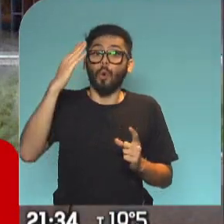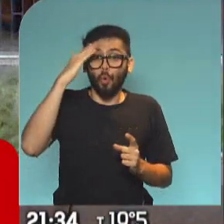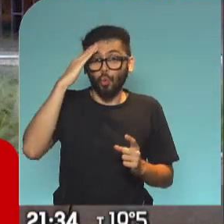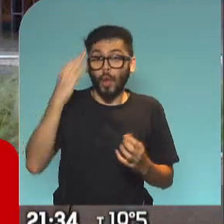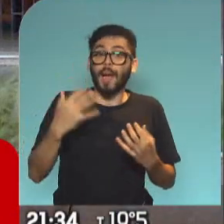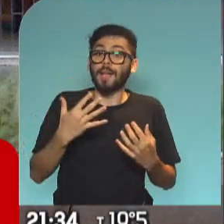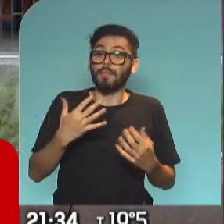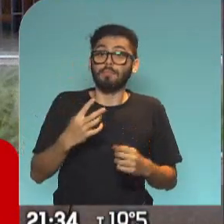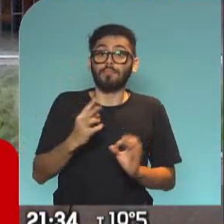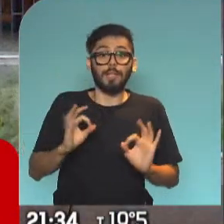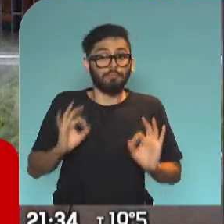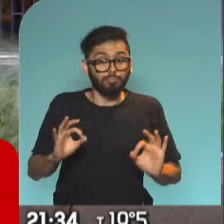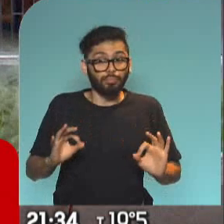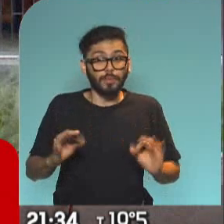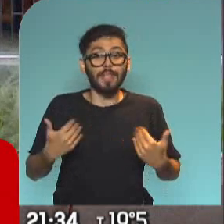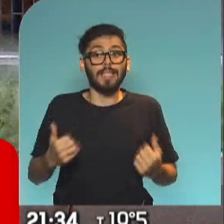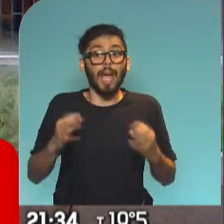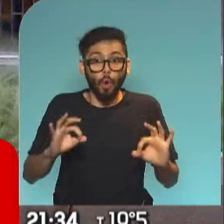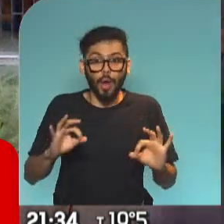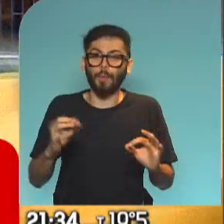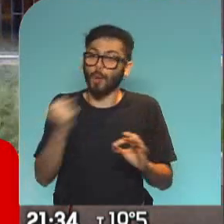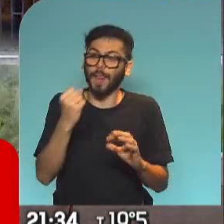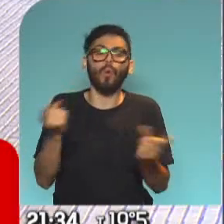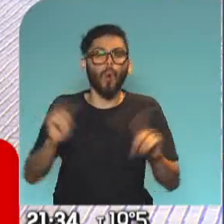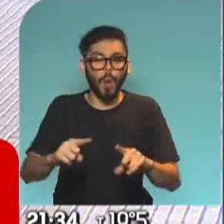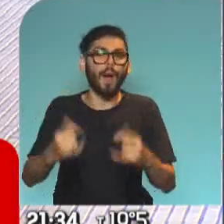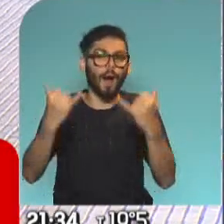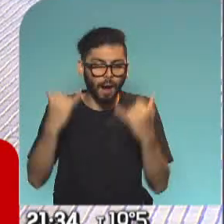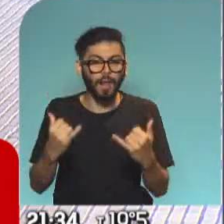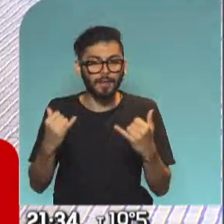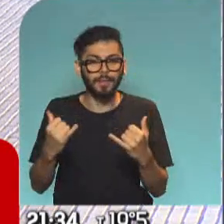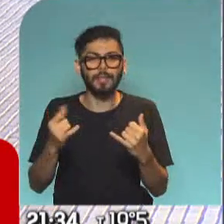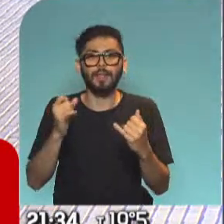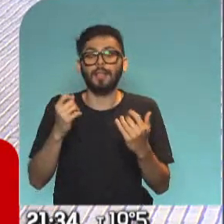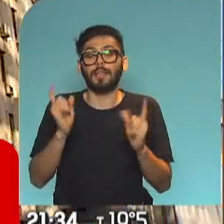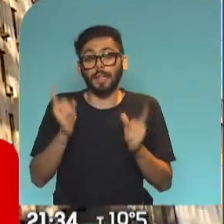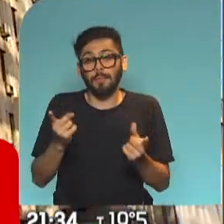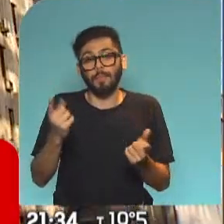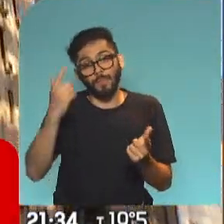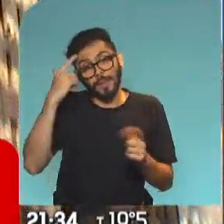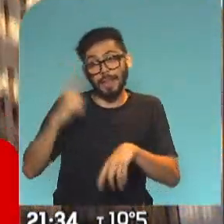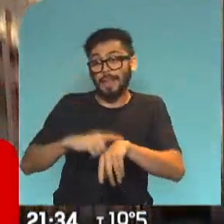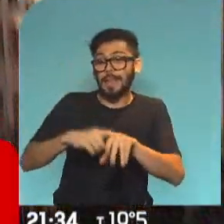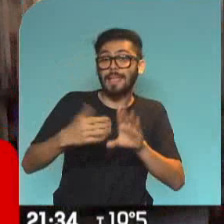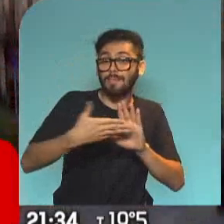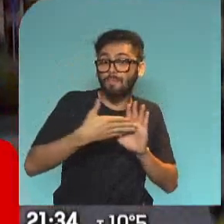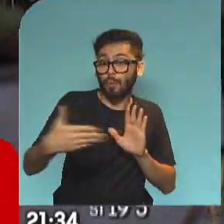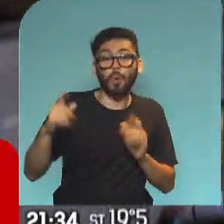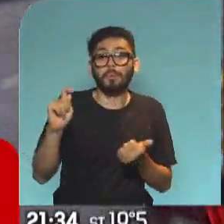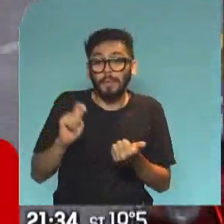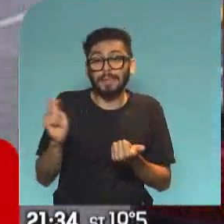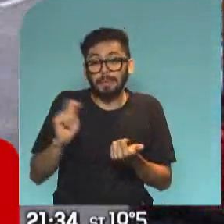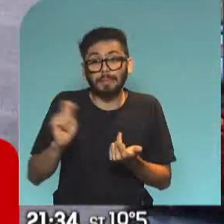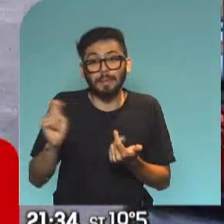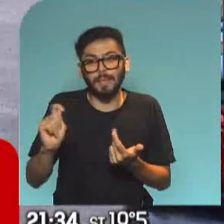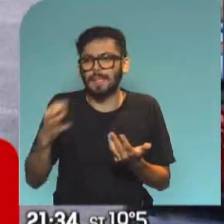segura, pero se garantiza la vuelta y afortunadamente entendemos que en los tiempos y con todo lo que se vino trabajando todos estos meses, va